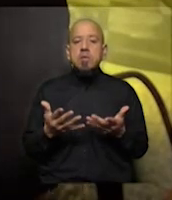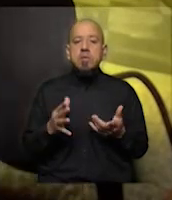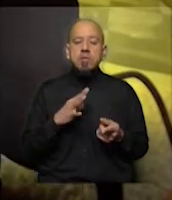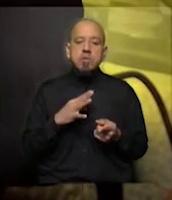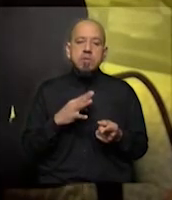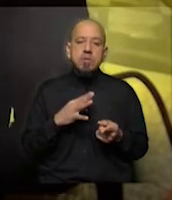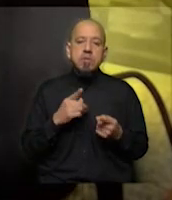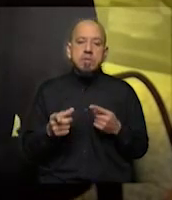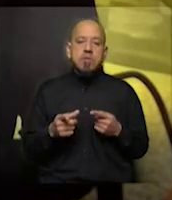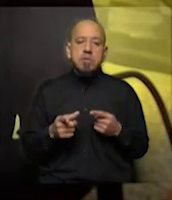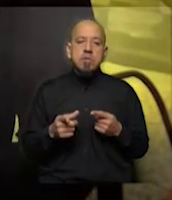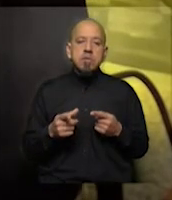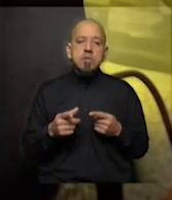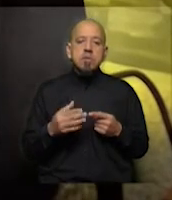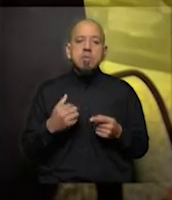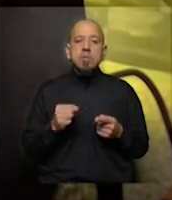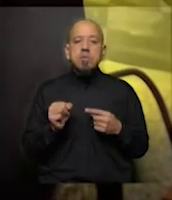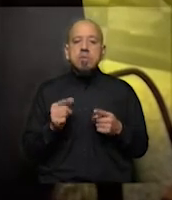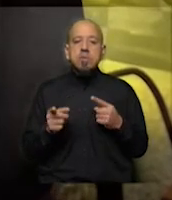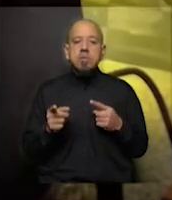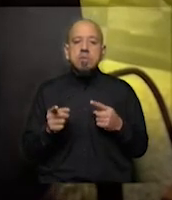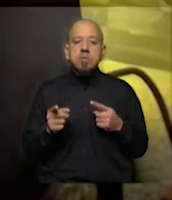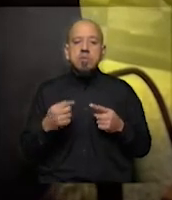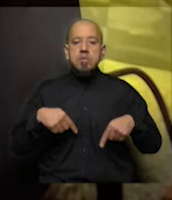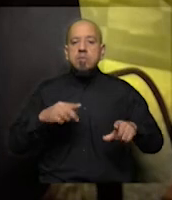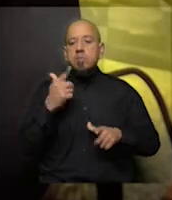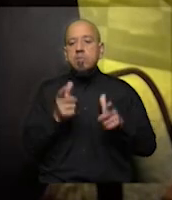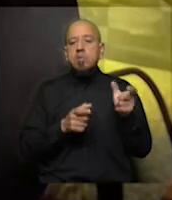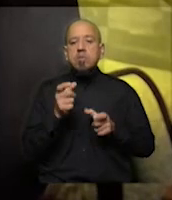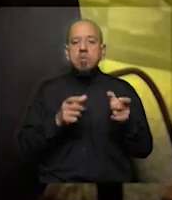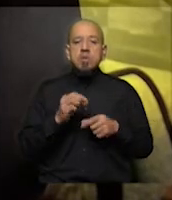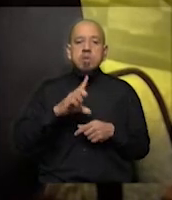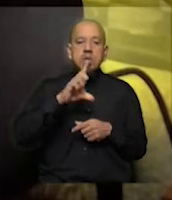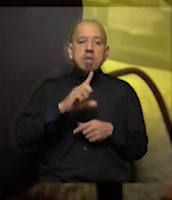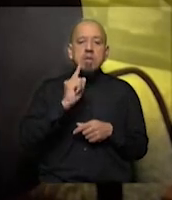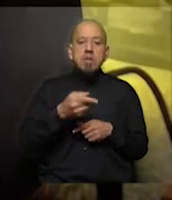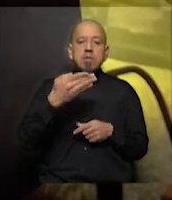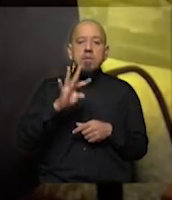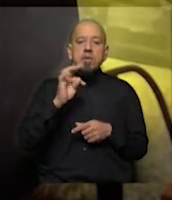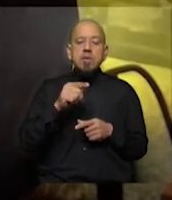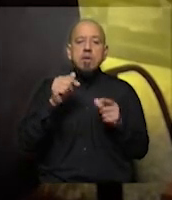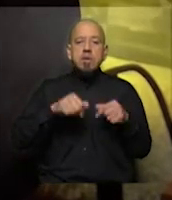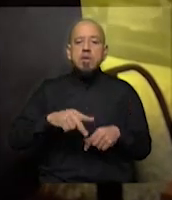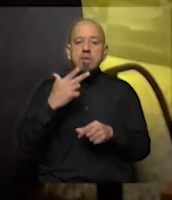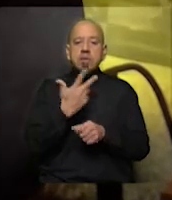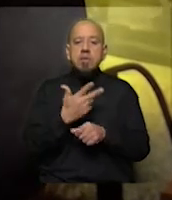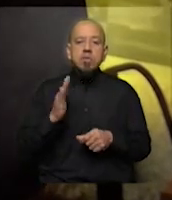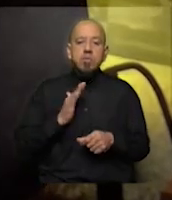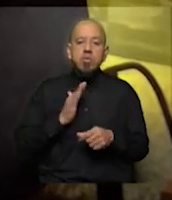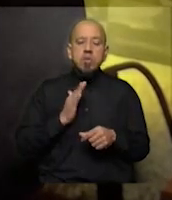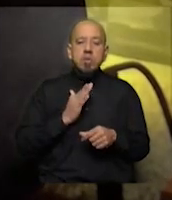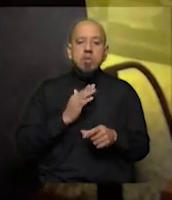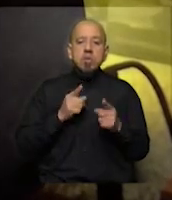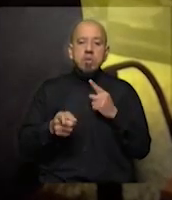más espacios liderados por personas LGBT. Acá somos tres mujeres lesbianas, mi